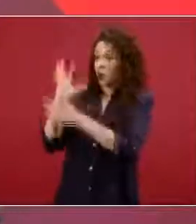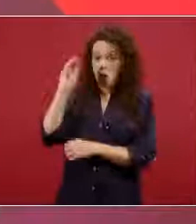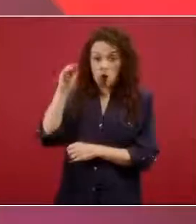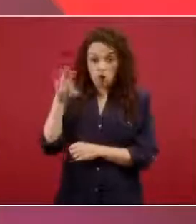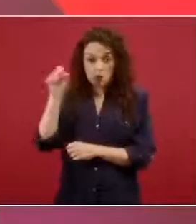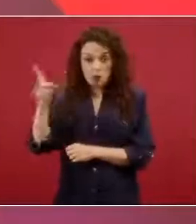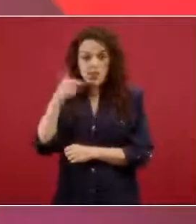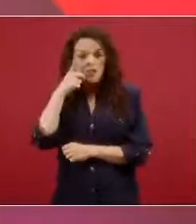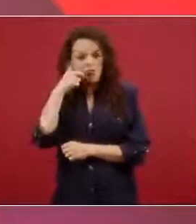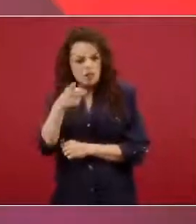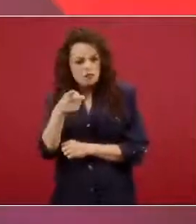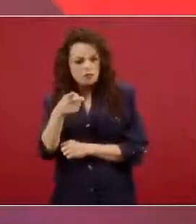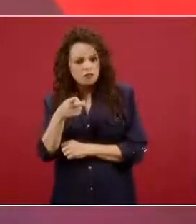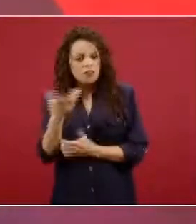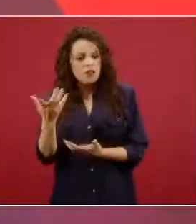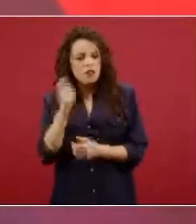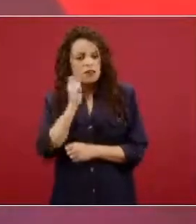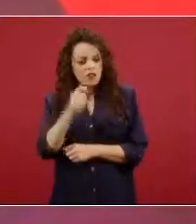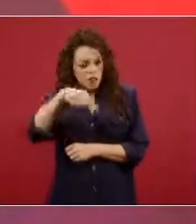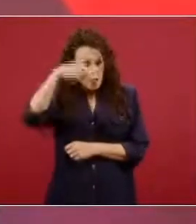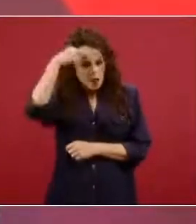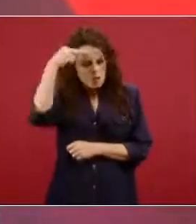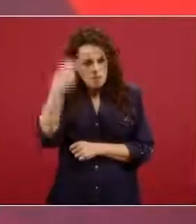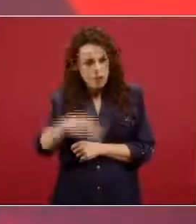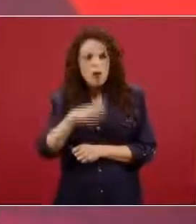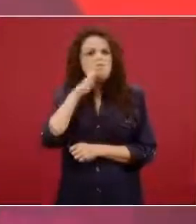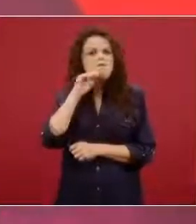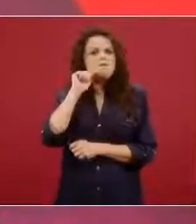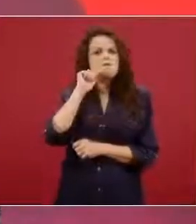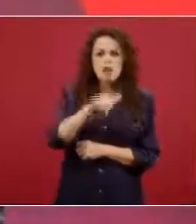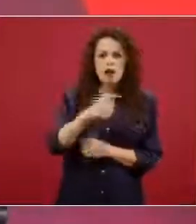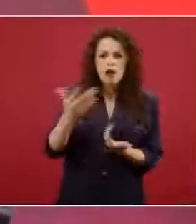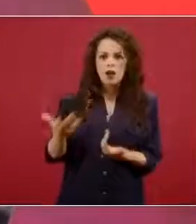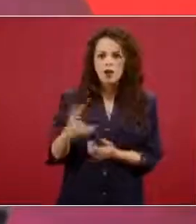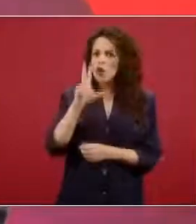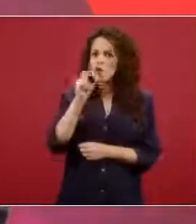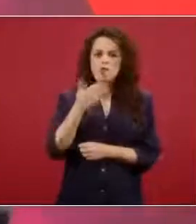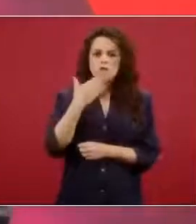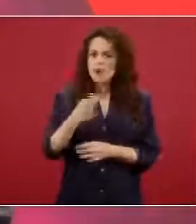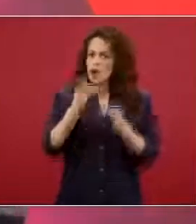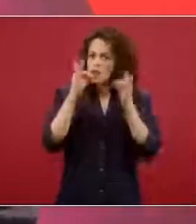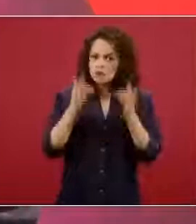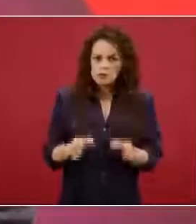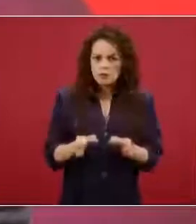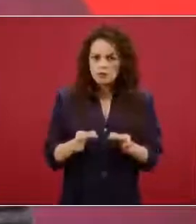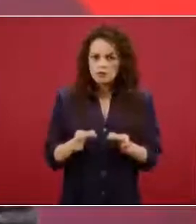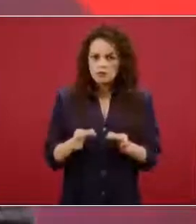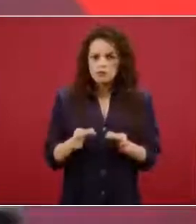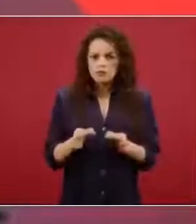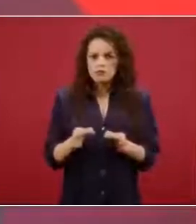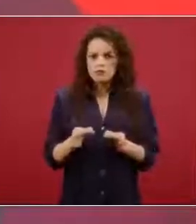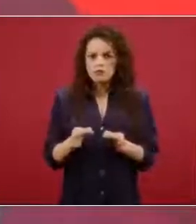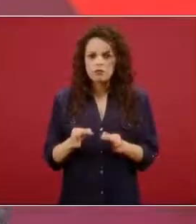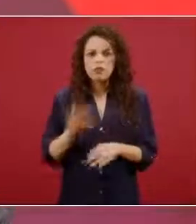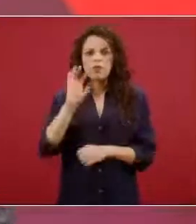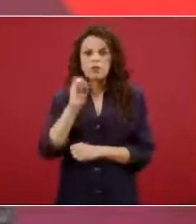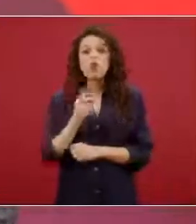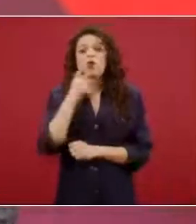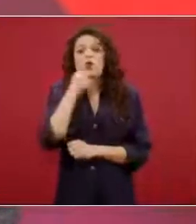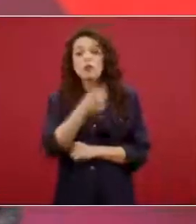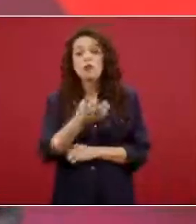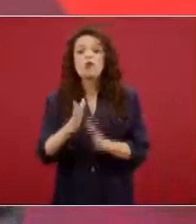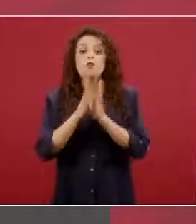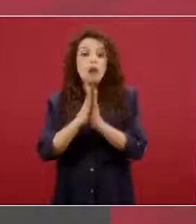ha criticado la respuesta de México o la ha considerado inadecuada o que nos ha enmendado la plana al decirnos